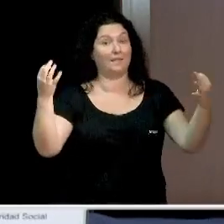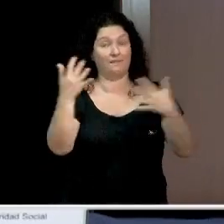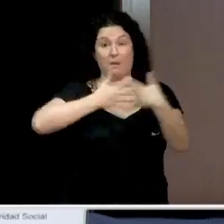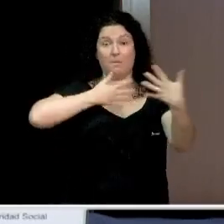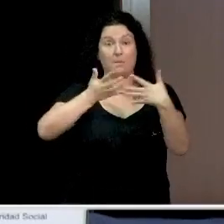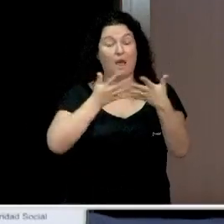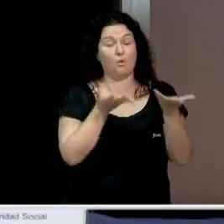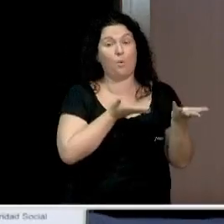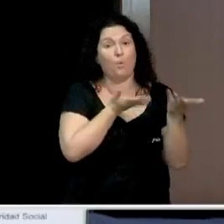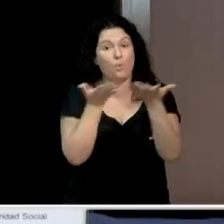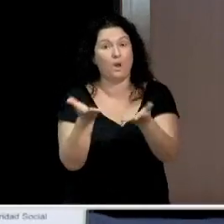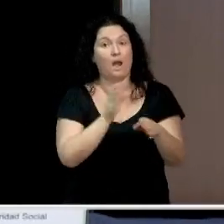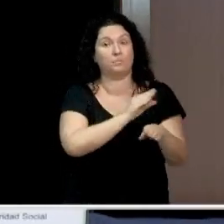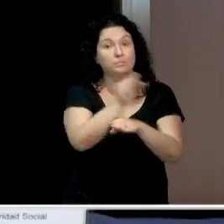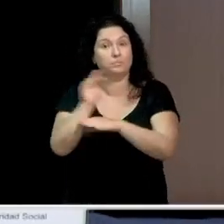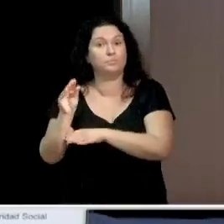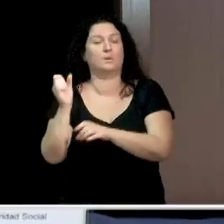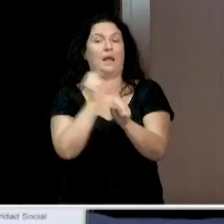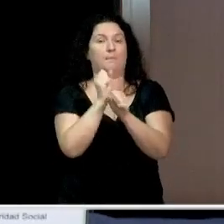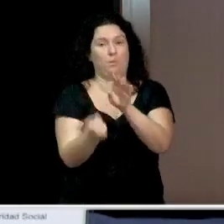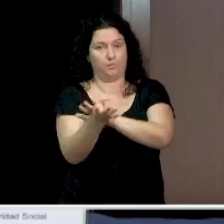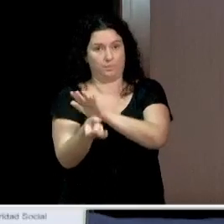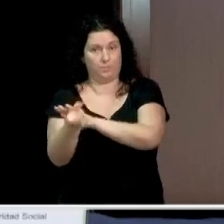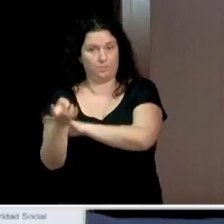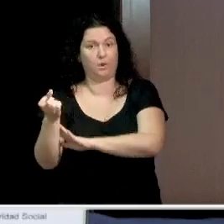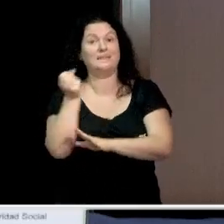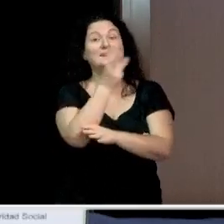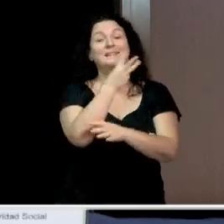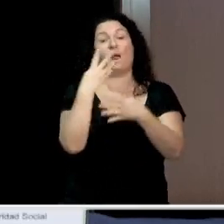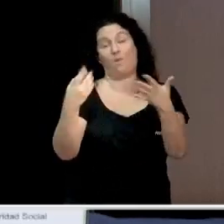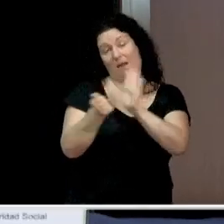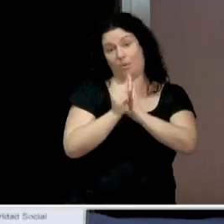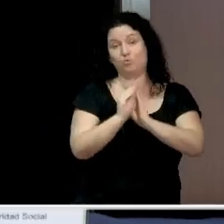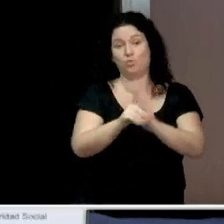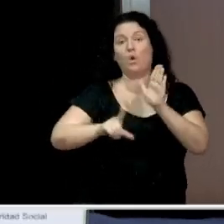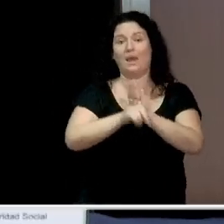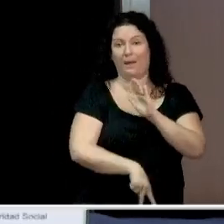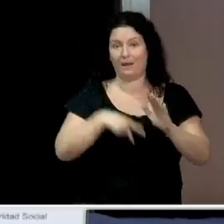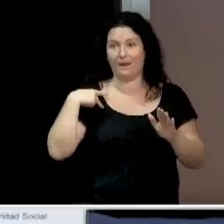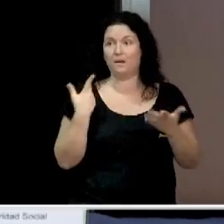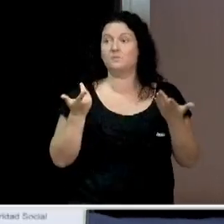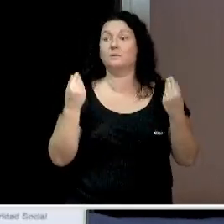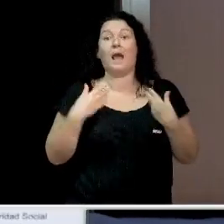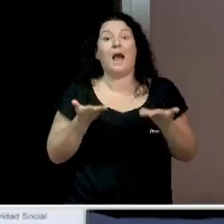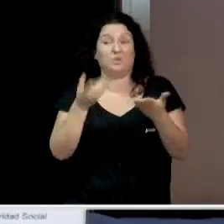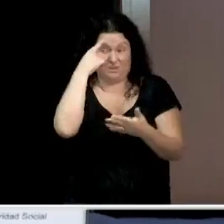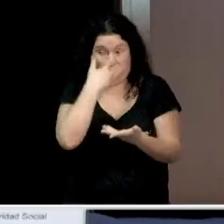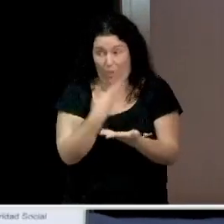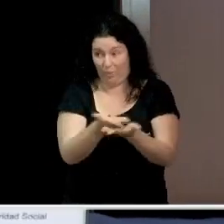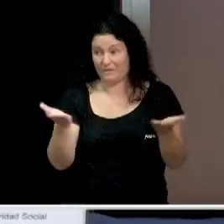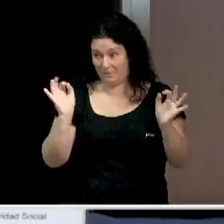empleo de las personas con discapacidad, artículo 39 de la Ley General. ¿En qué consisten estas ayudas? Las conocen